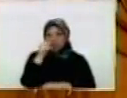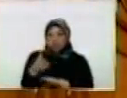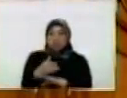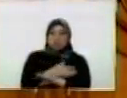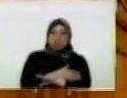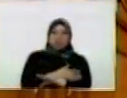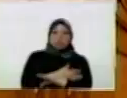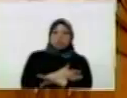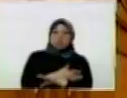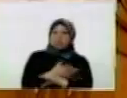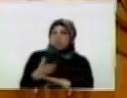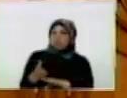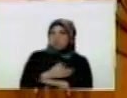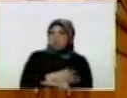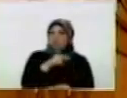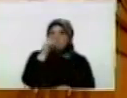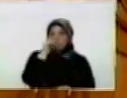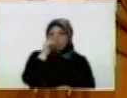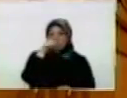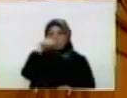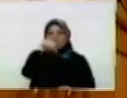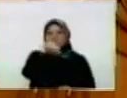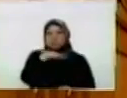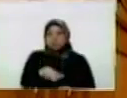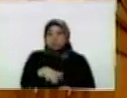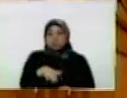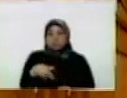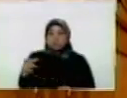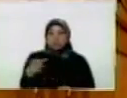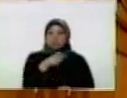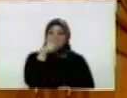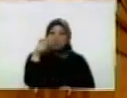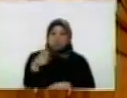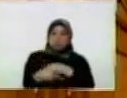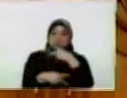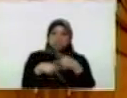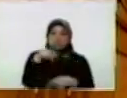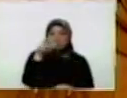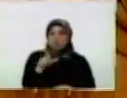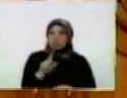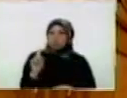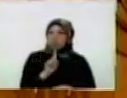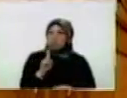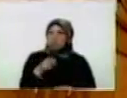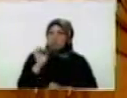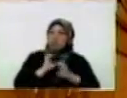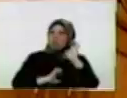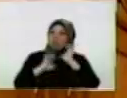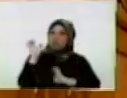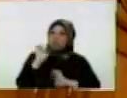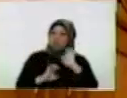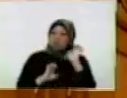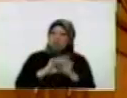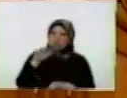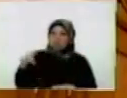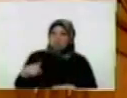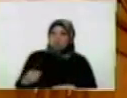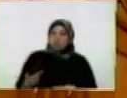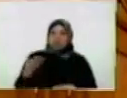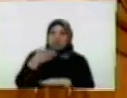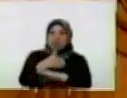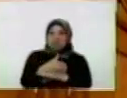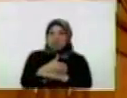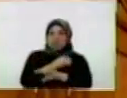absolutamente convencido, la historia nos absolverá. Y lo podemos evaluar. Nosotros llegamos